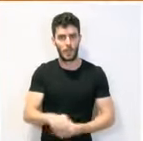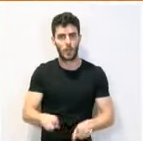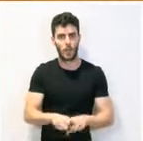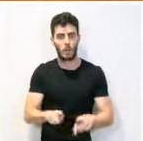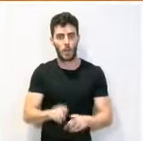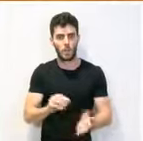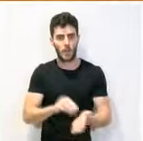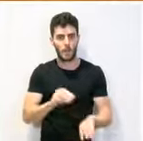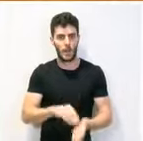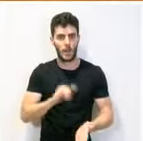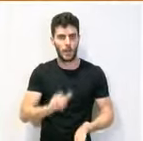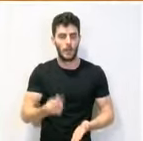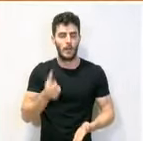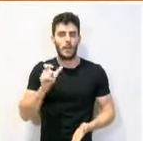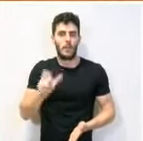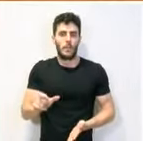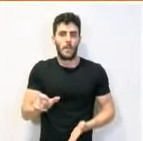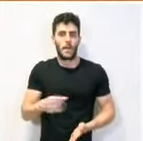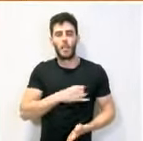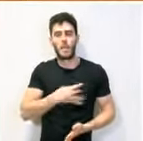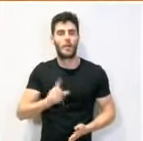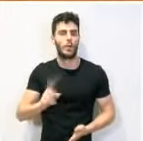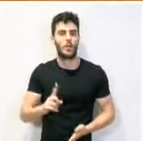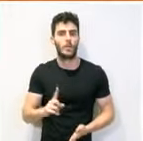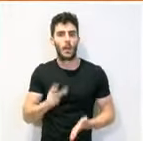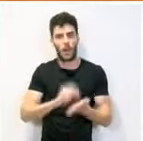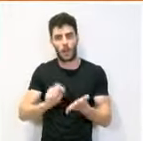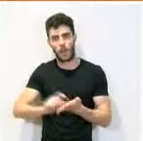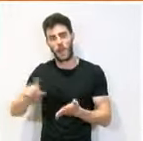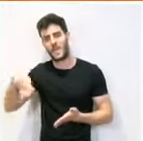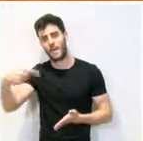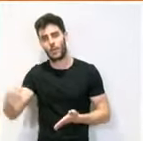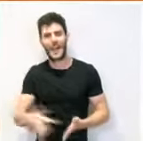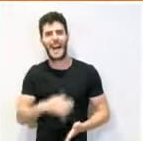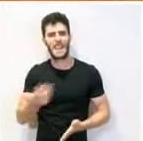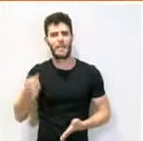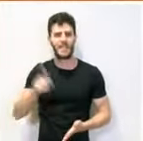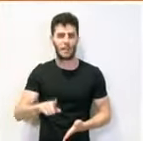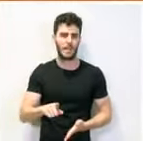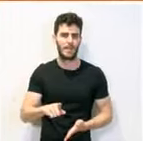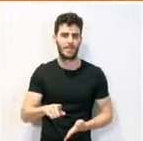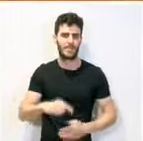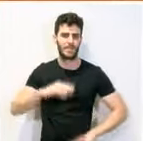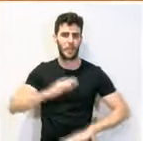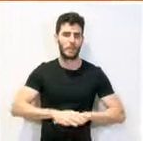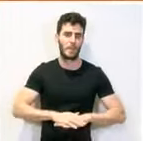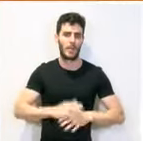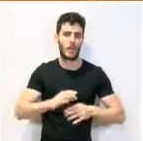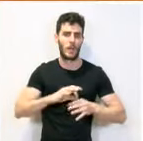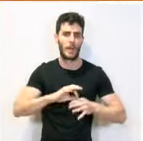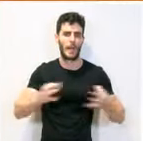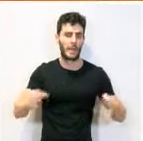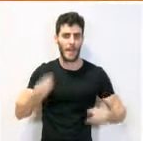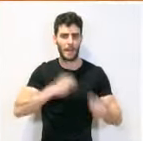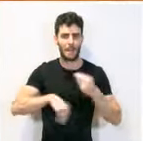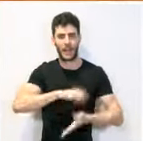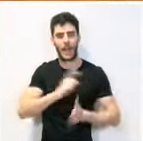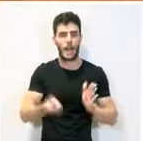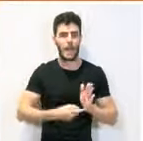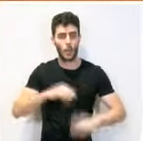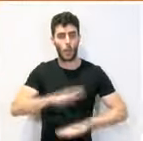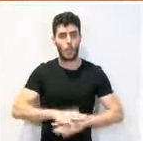muchas ocasiones, con el precio en blanco, rellenándose con posterioridad. Además, en cumplimiento de esa ley de la cadena alimentaria, deben hacerse en